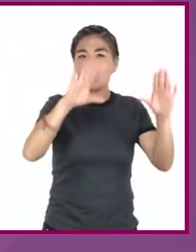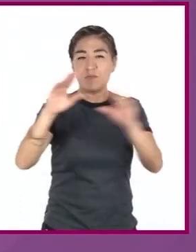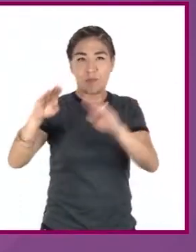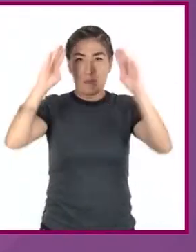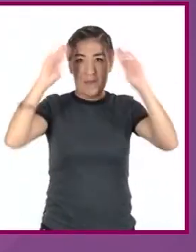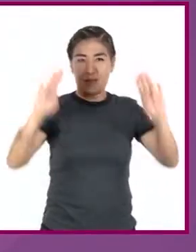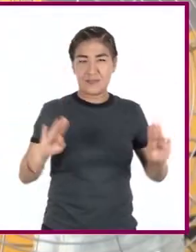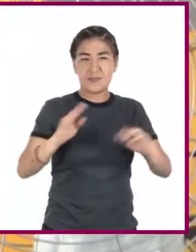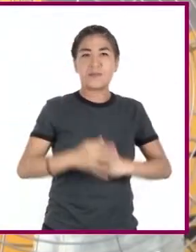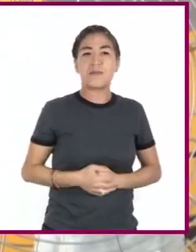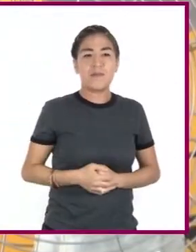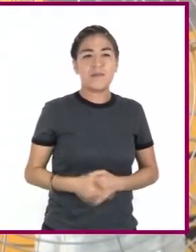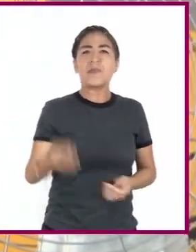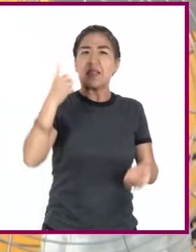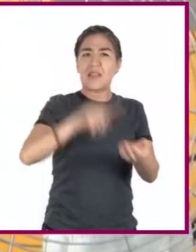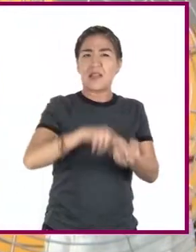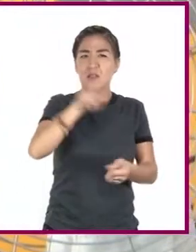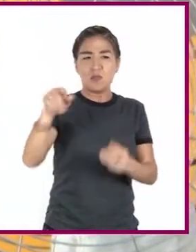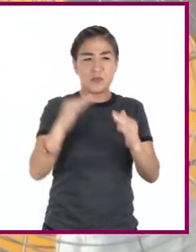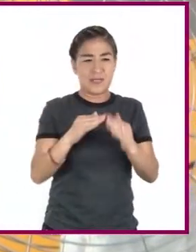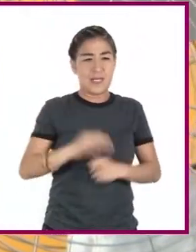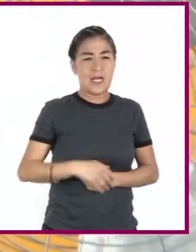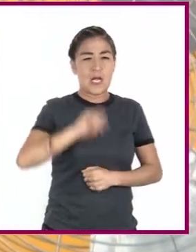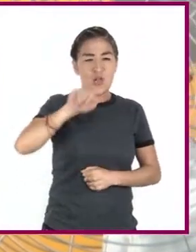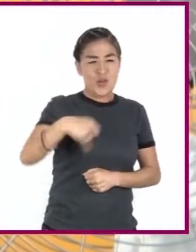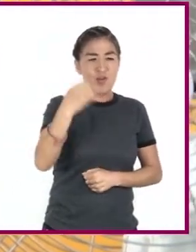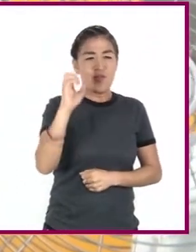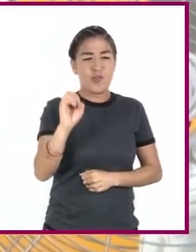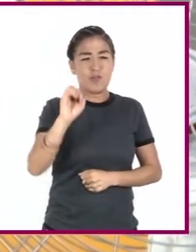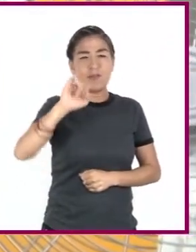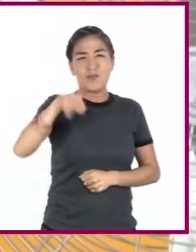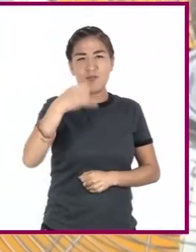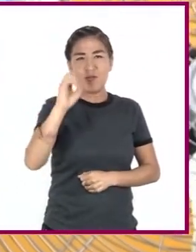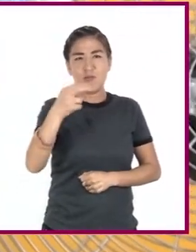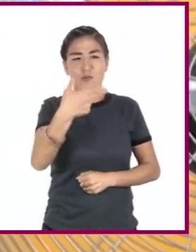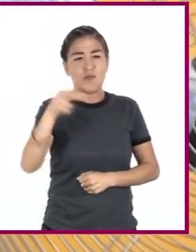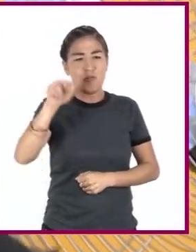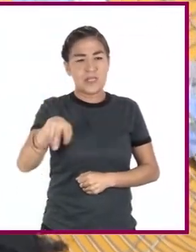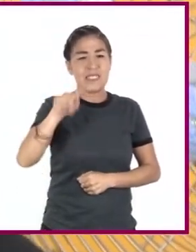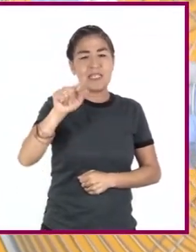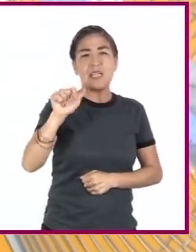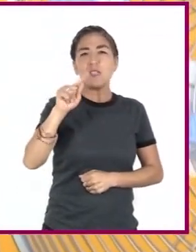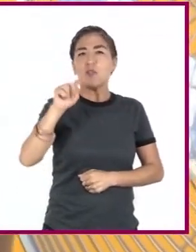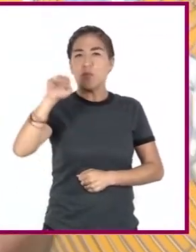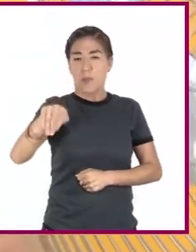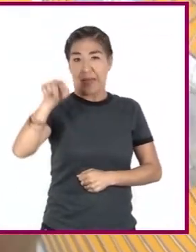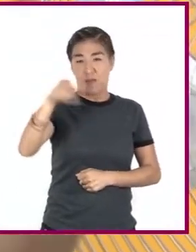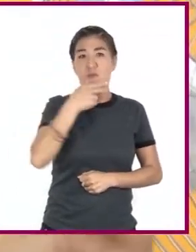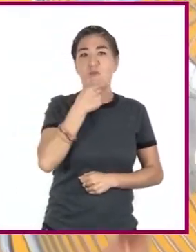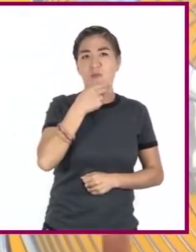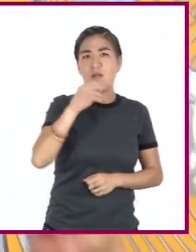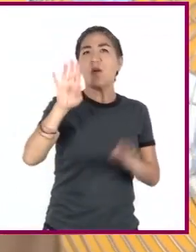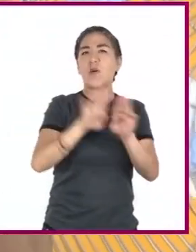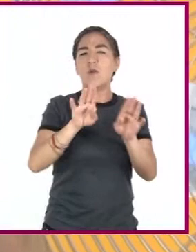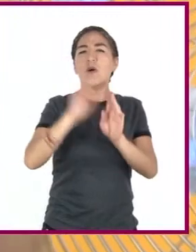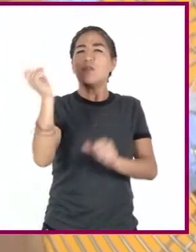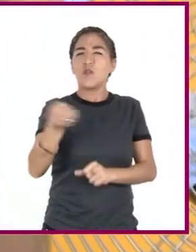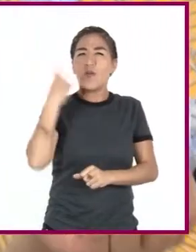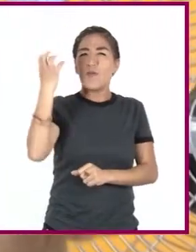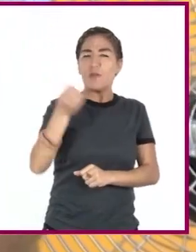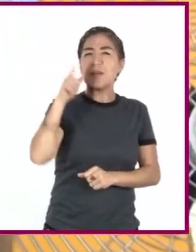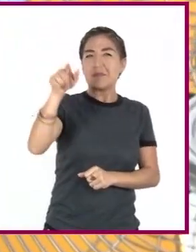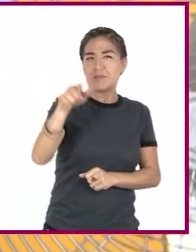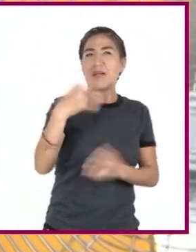casa. ¿Se refiere a John Tatum? Cierto, ¿no? Él empezó una especie de ciclos de conferencia, pero